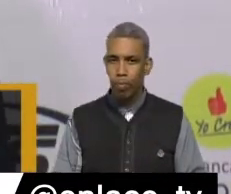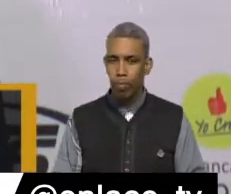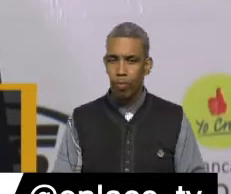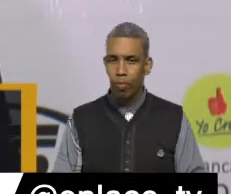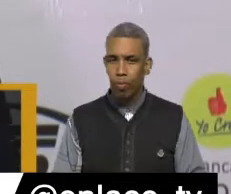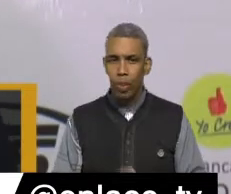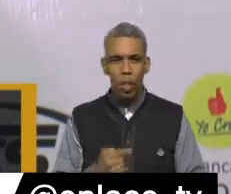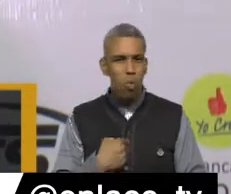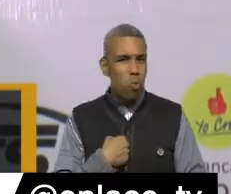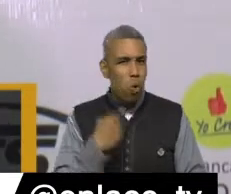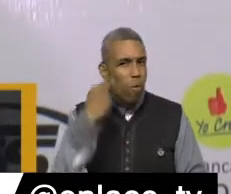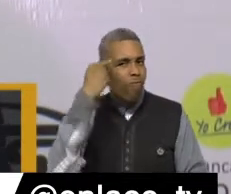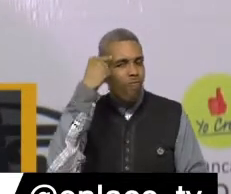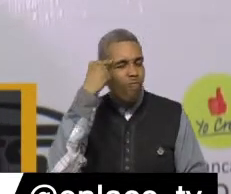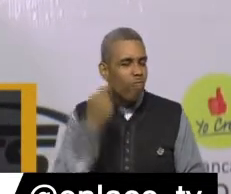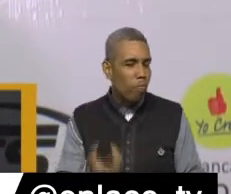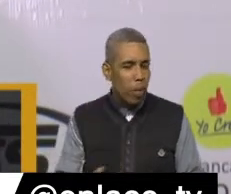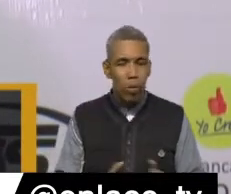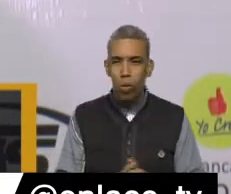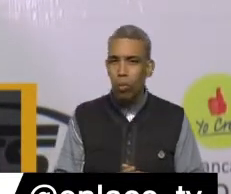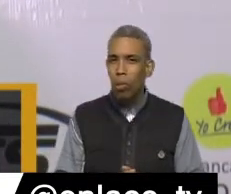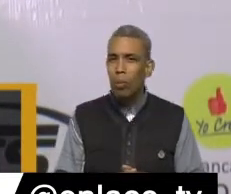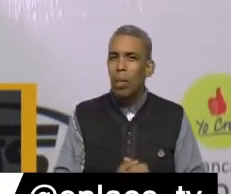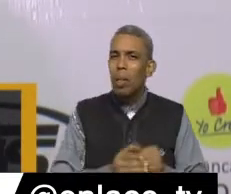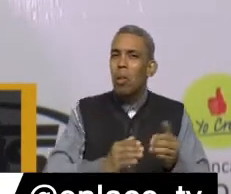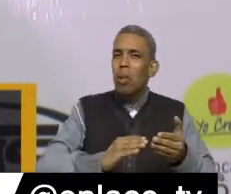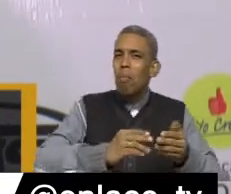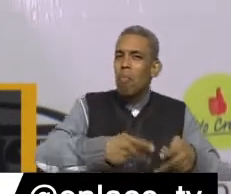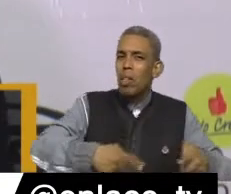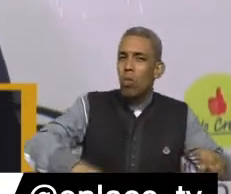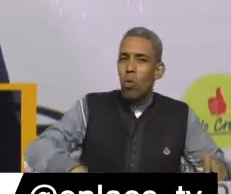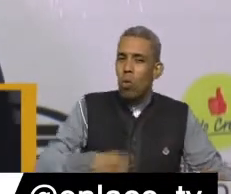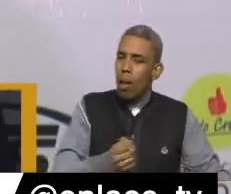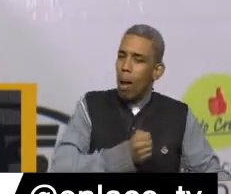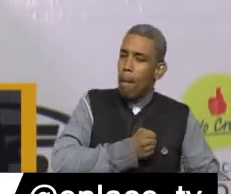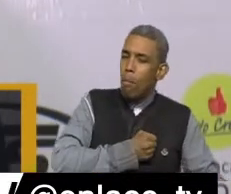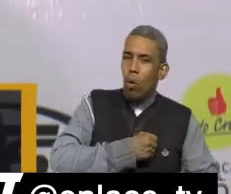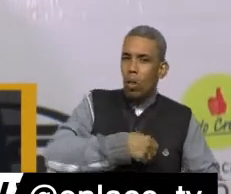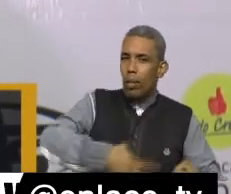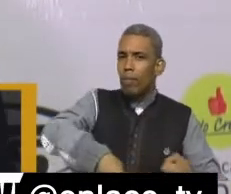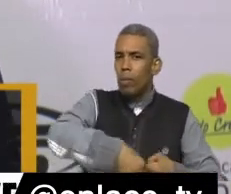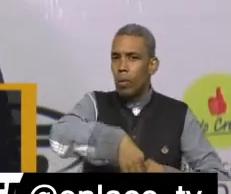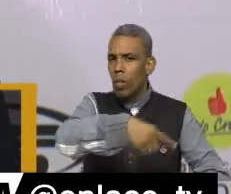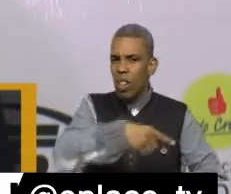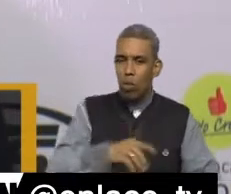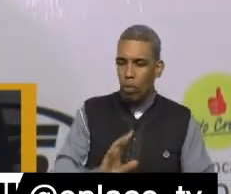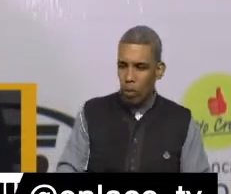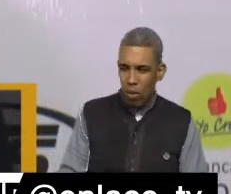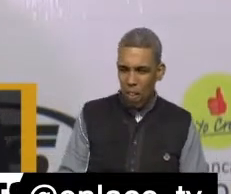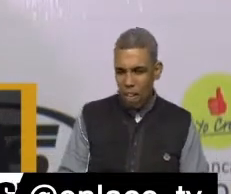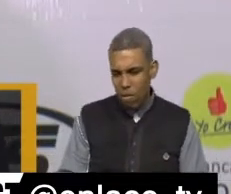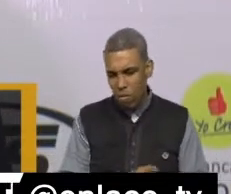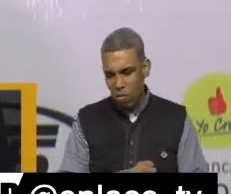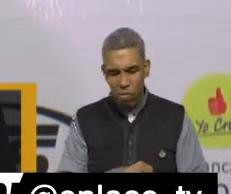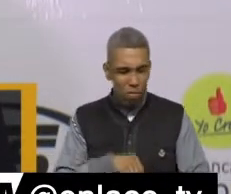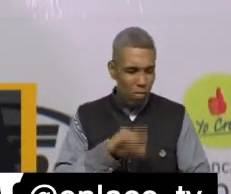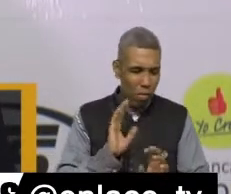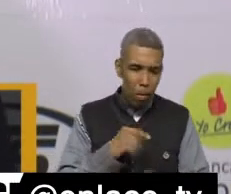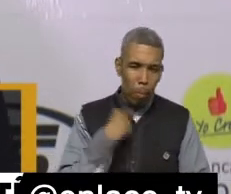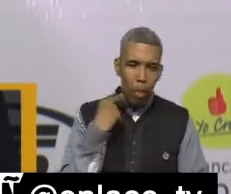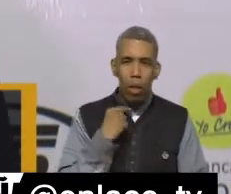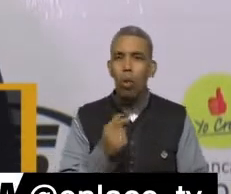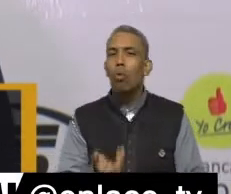la forma que hay de ponerla contenta y atraerla al estadio y pedirle acompañamiento